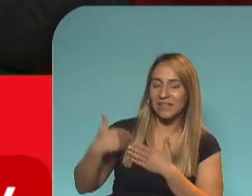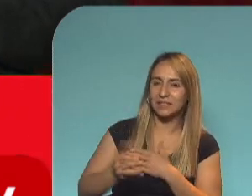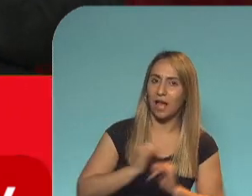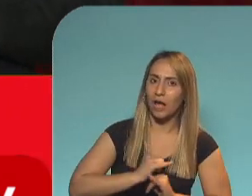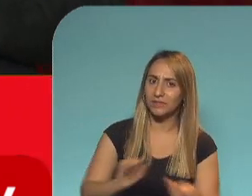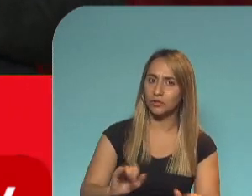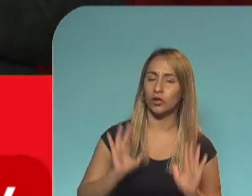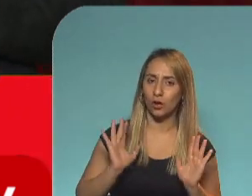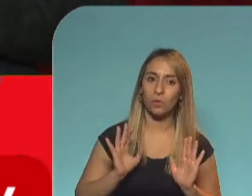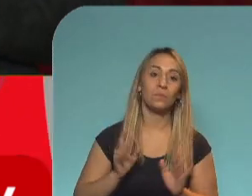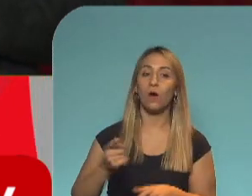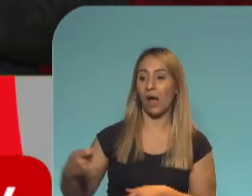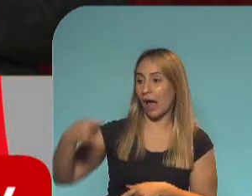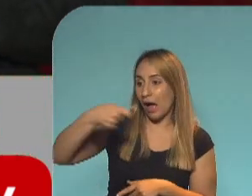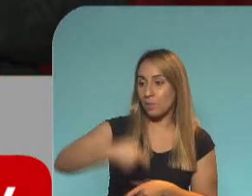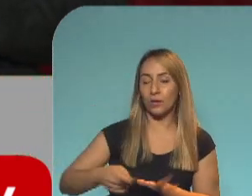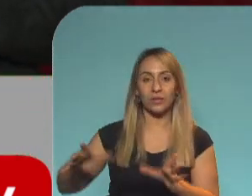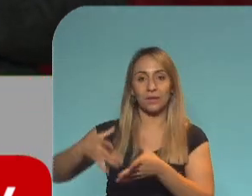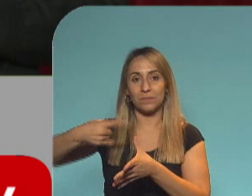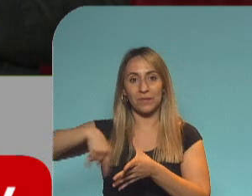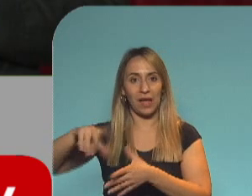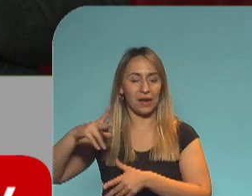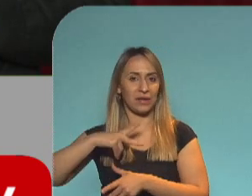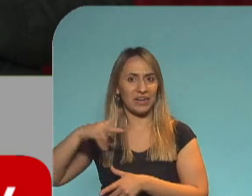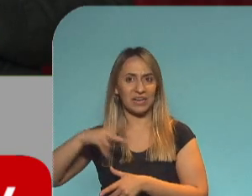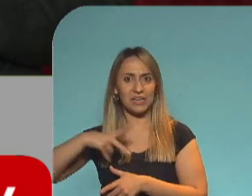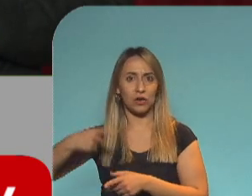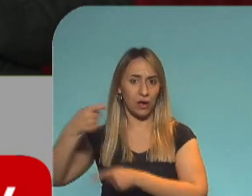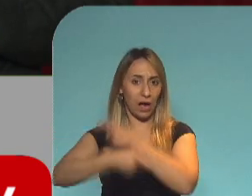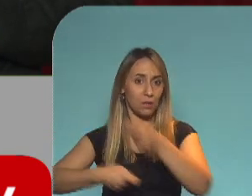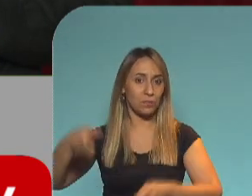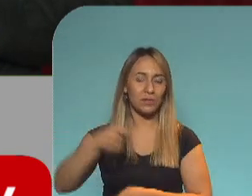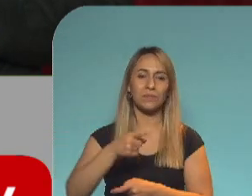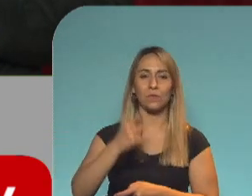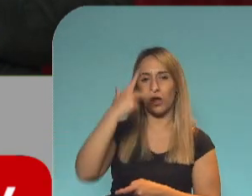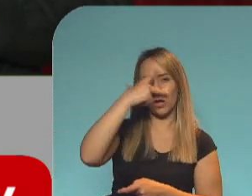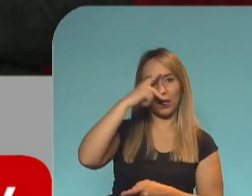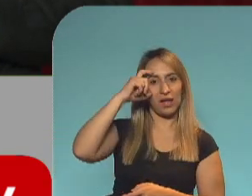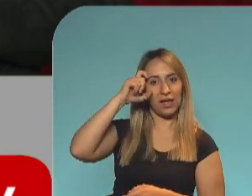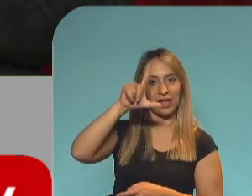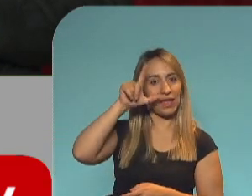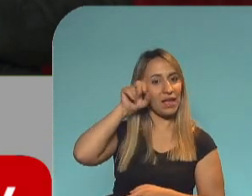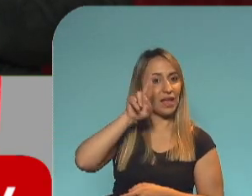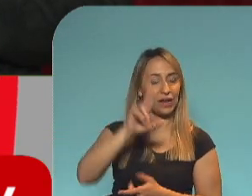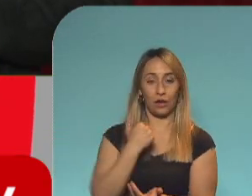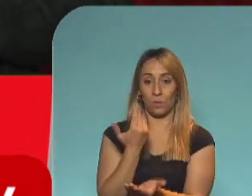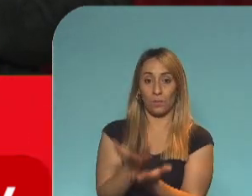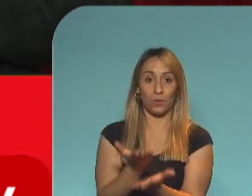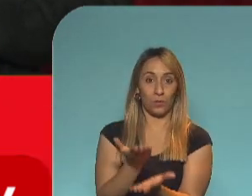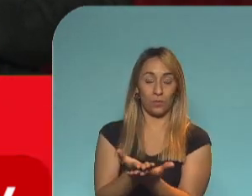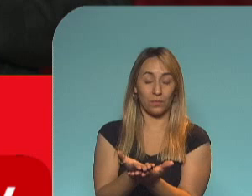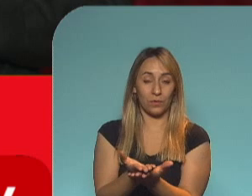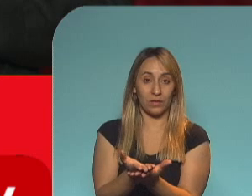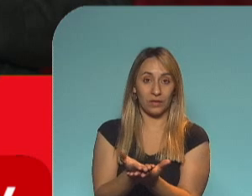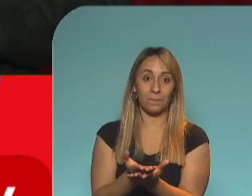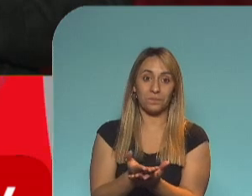de las grandes fortunas, en su momento, cuando fue presentado por Carlos Heller, se presentó para paliar